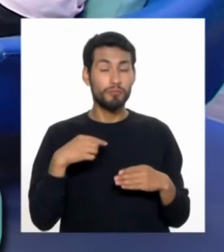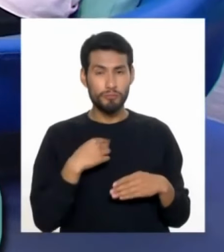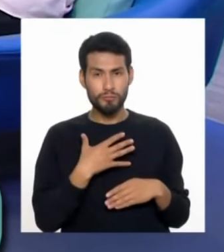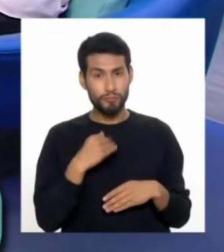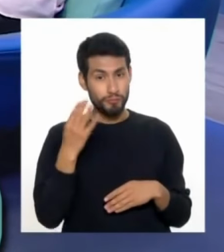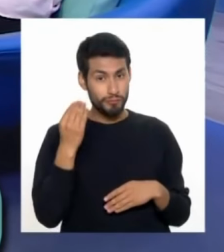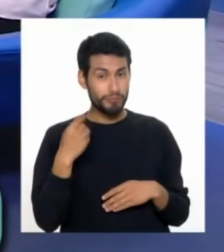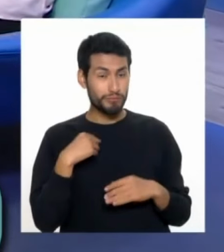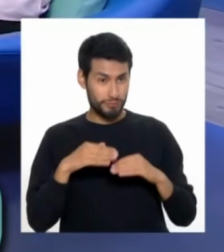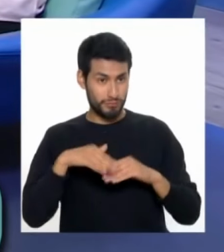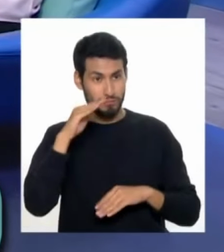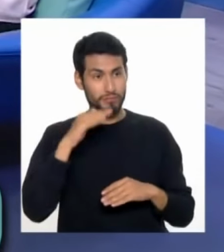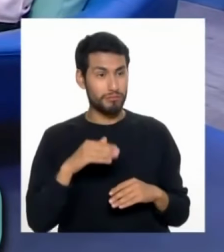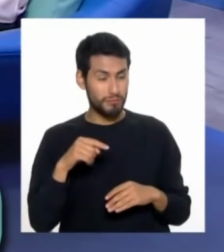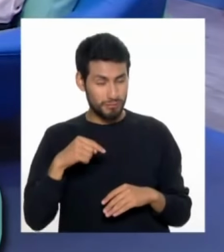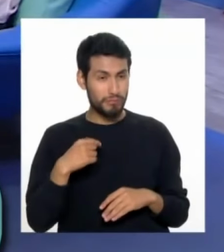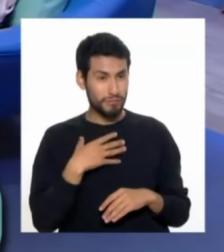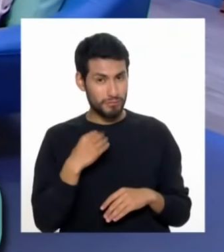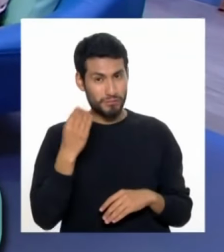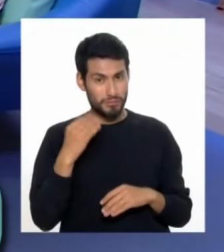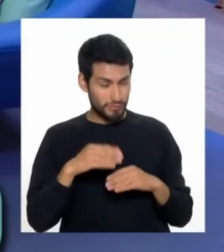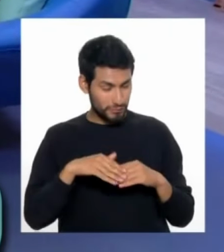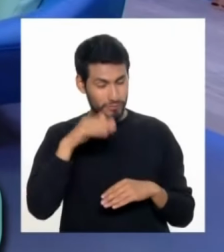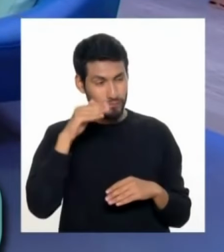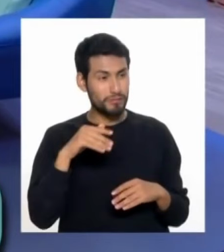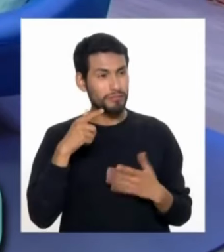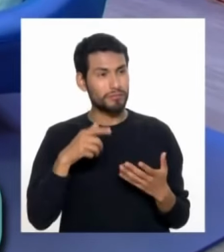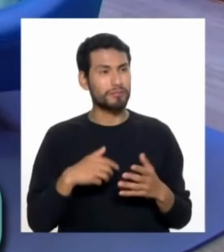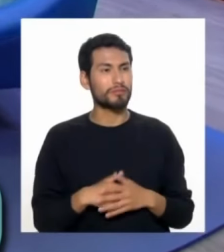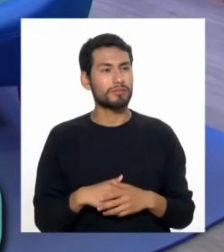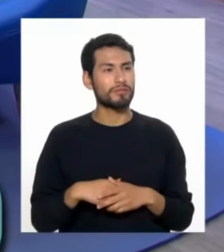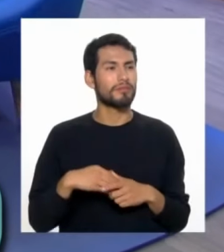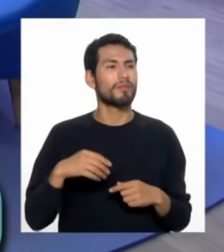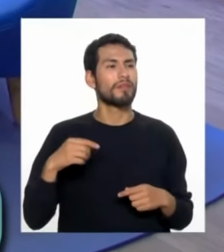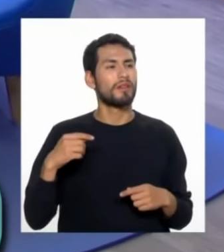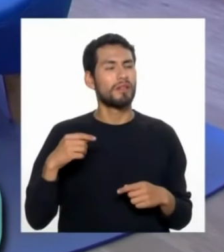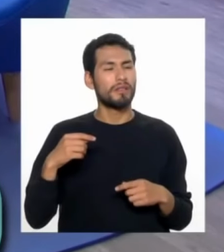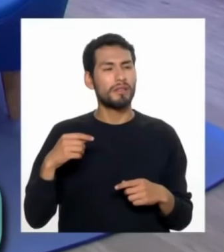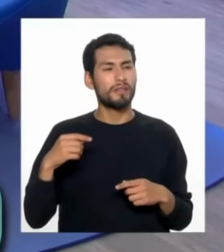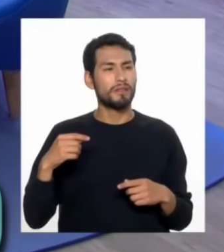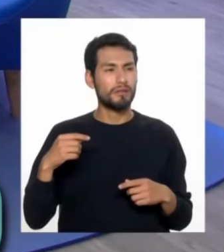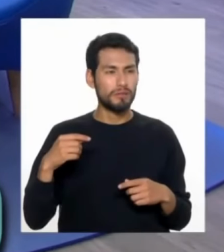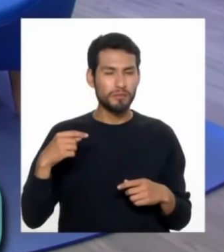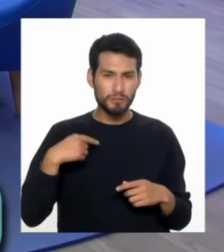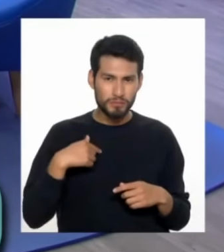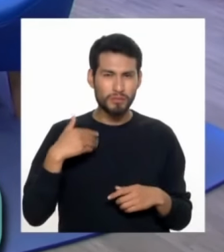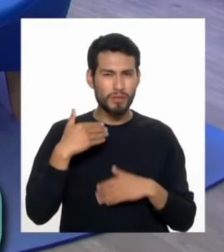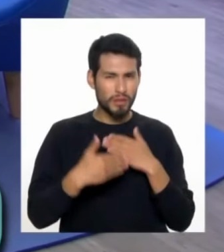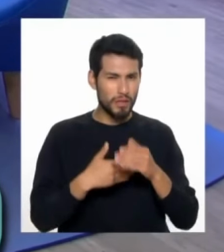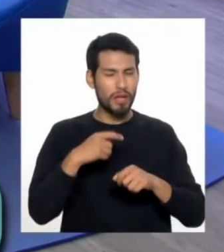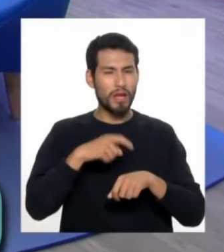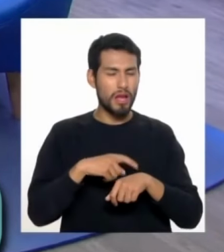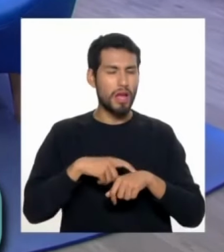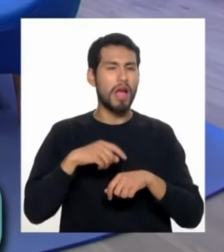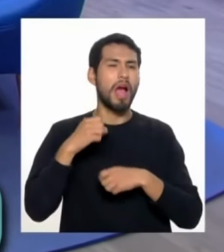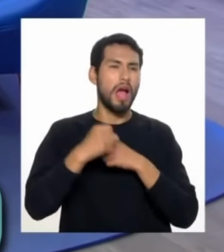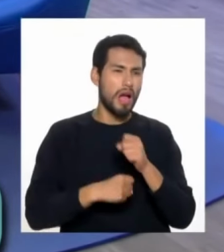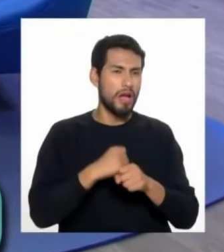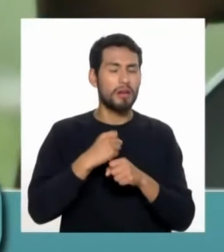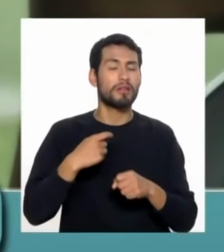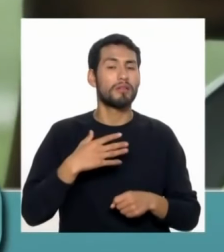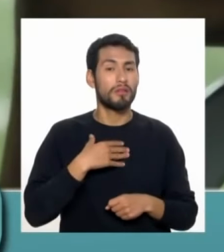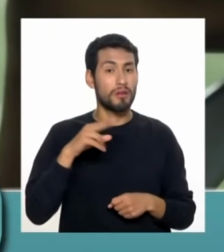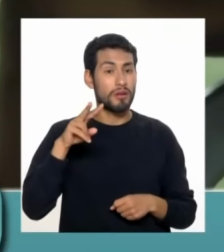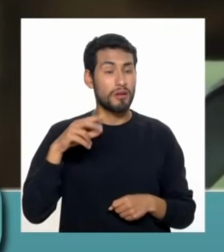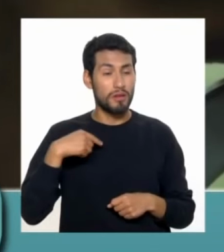14 años. 14 años, en lo cual fui cada año mejorando mis tiempos. En la edad de hoy